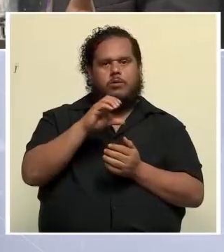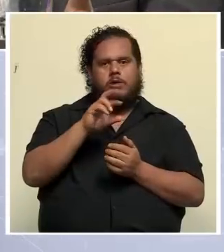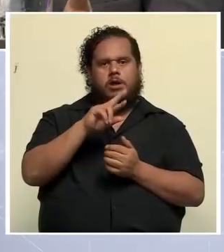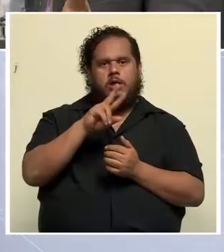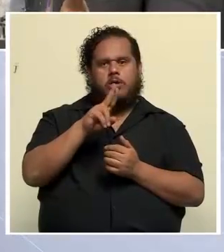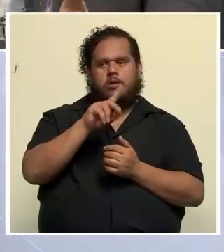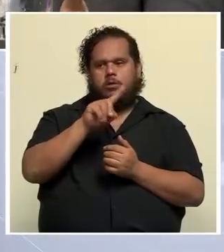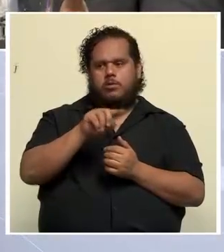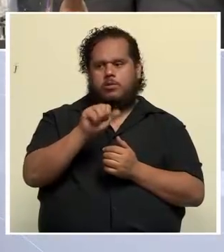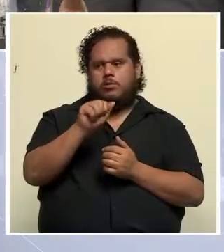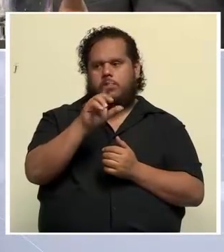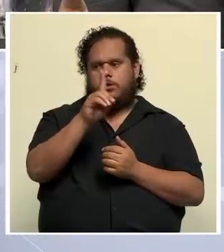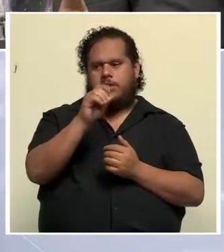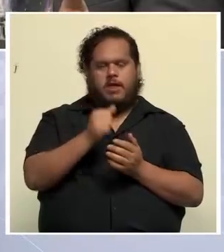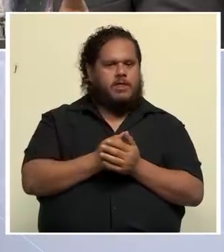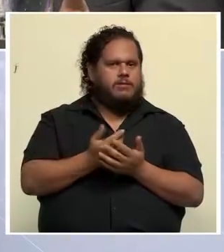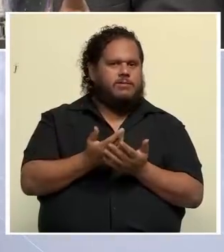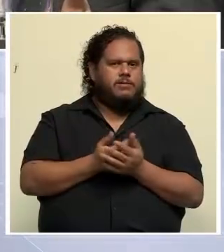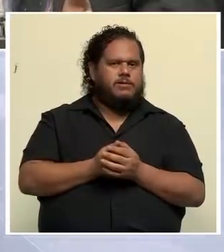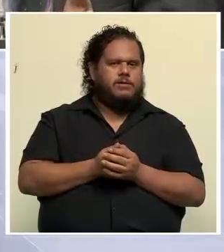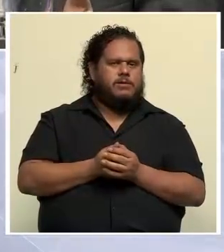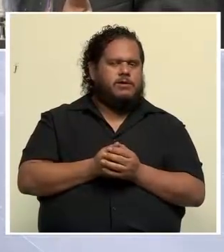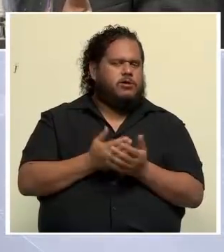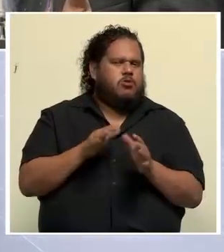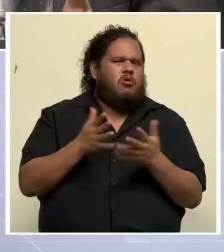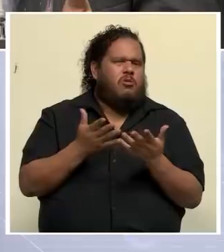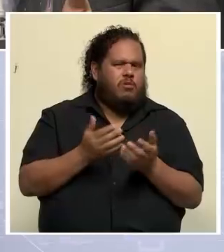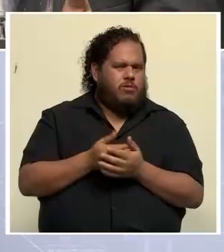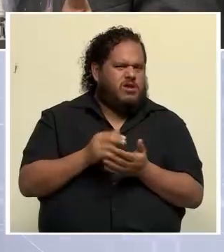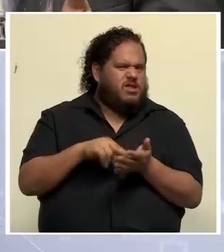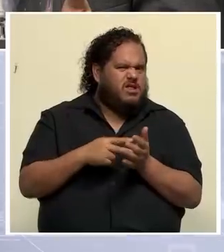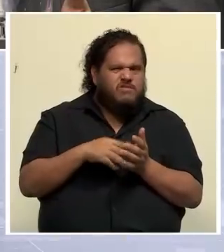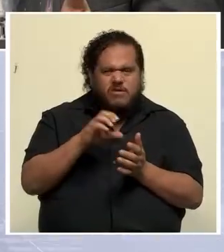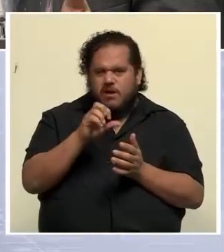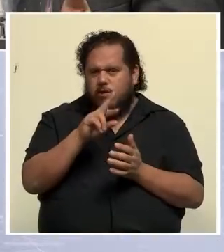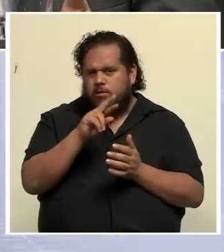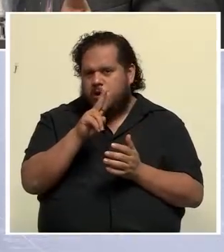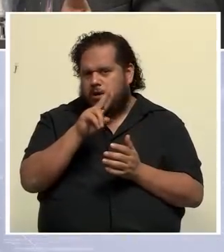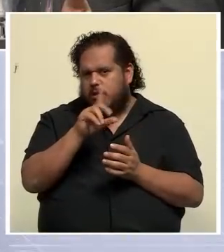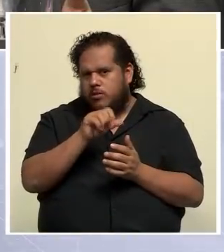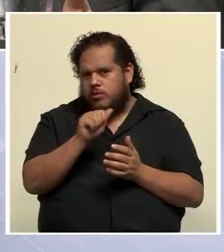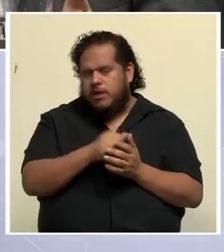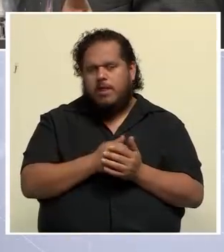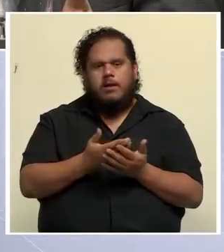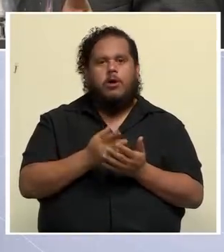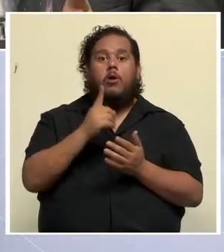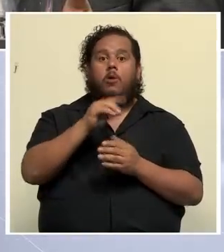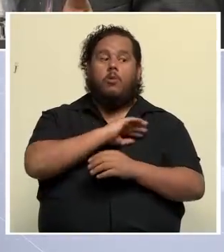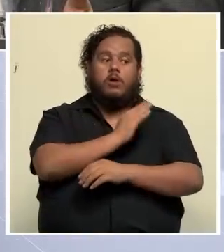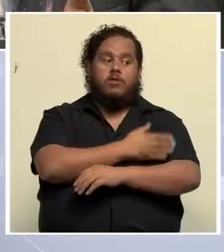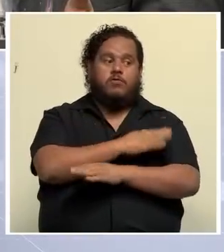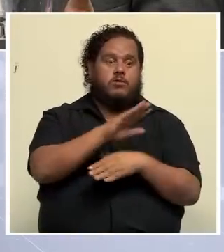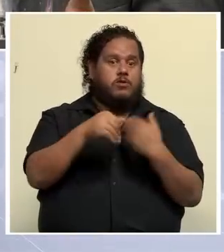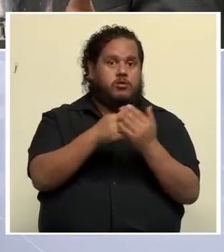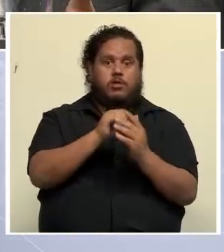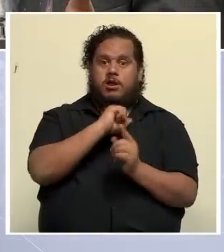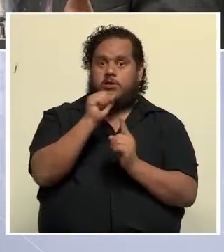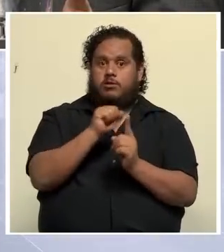si nos concreta un poco más en el cómo. Una cruzada nacional es un esfuerzo de toda la sociedad